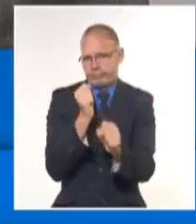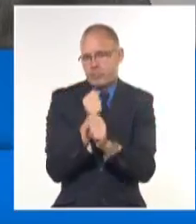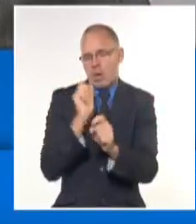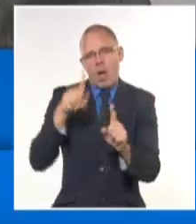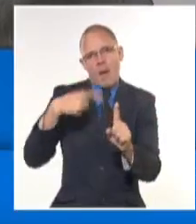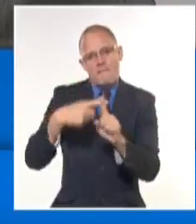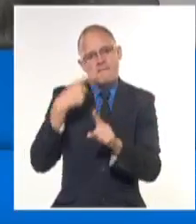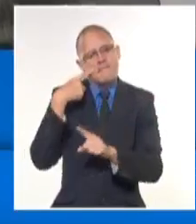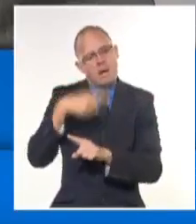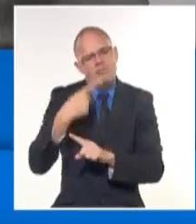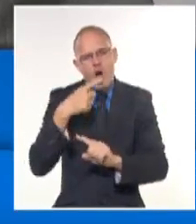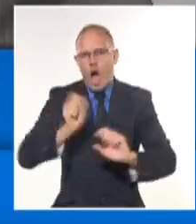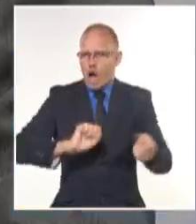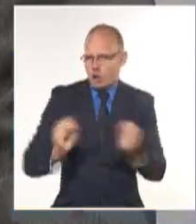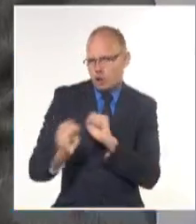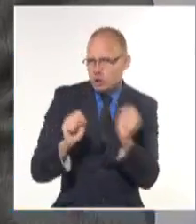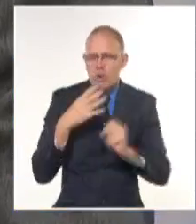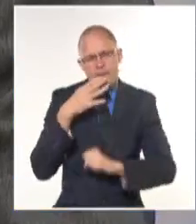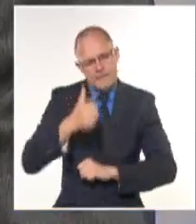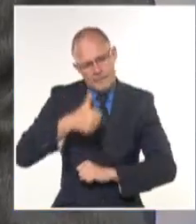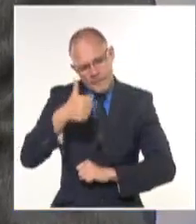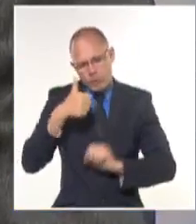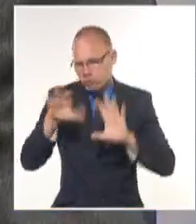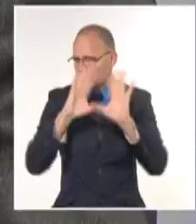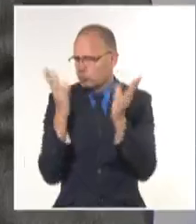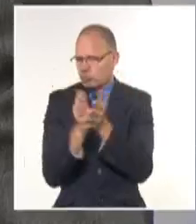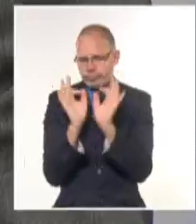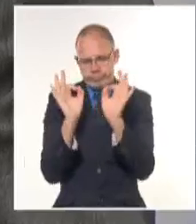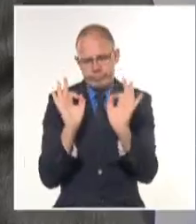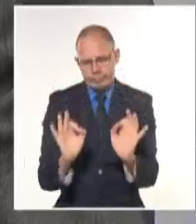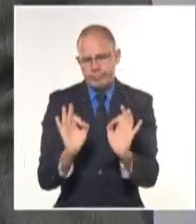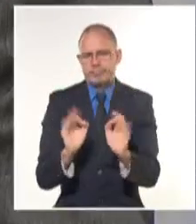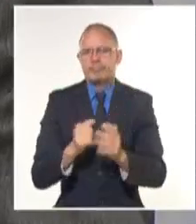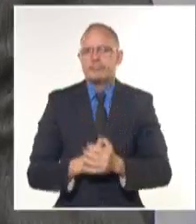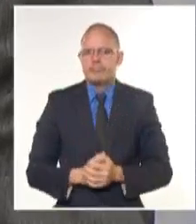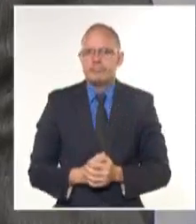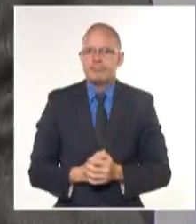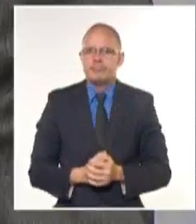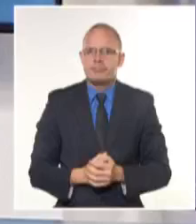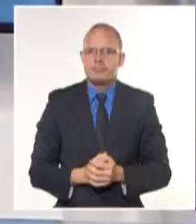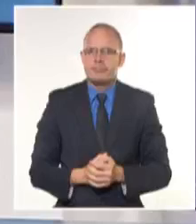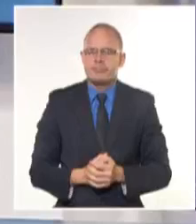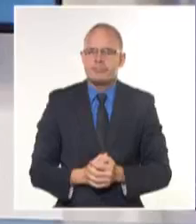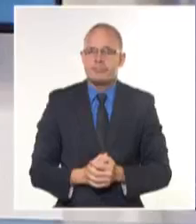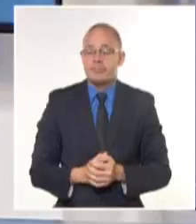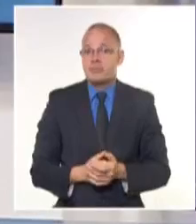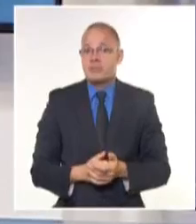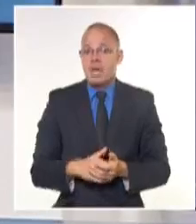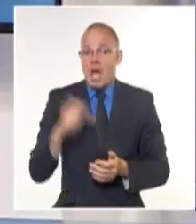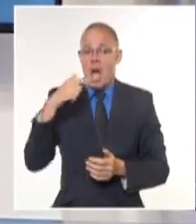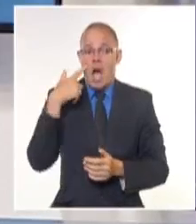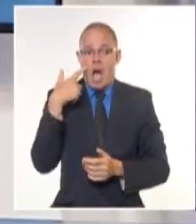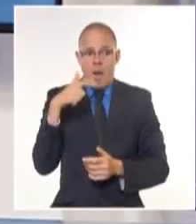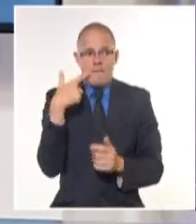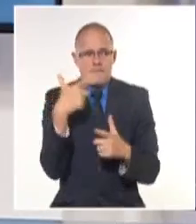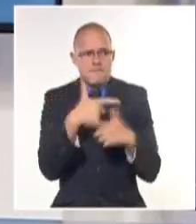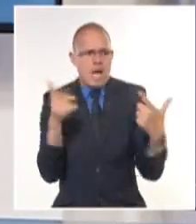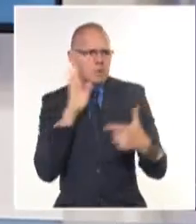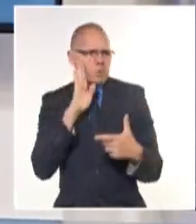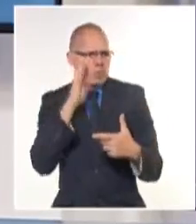en la prevención y enfrentamiento a los temas asociados al delito, a la corrupción, a las ilegalidades. ¿Pero tenemos más delitos de esta naturaleza en el país,